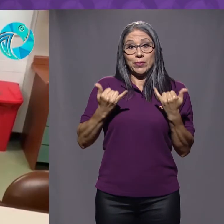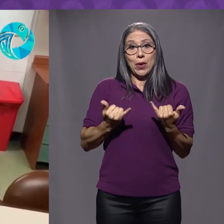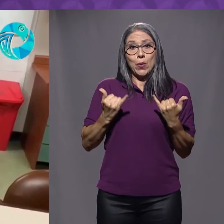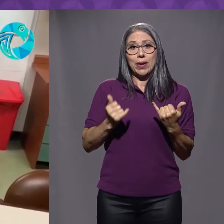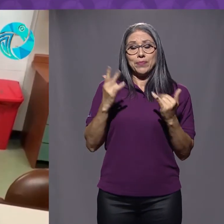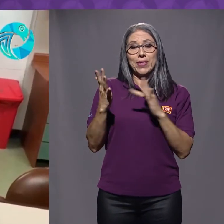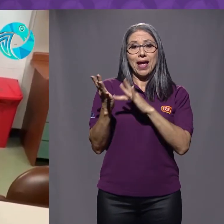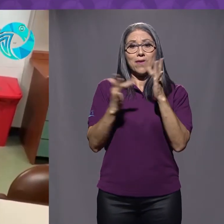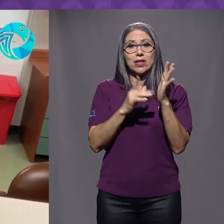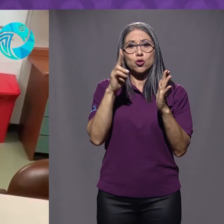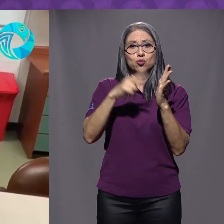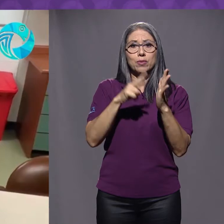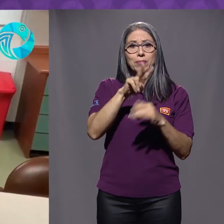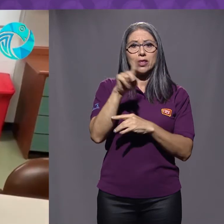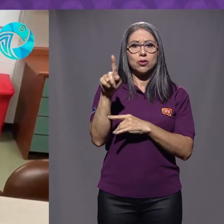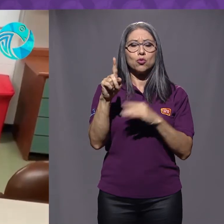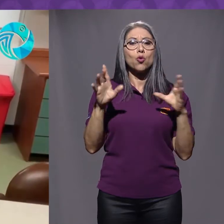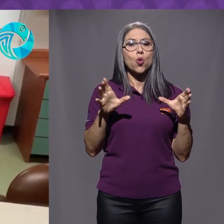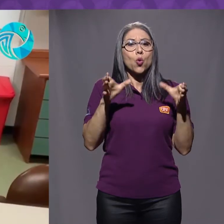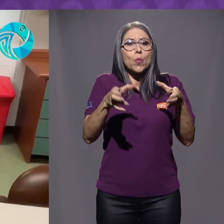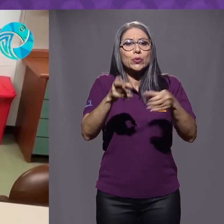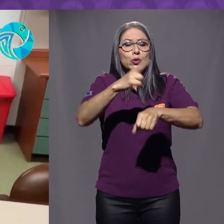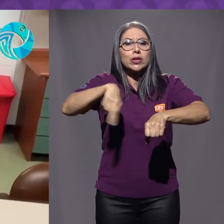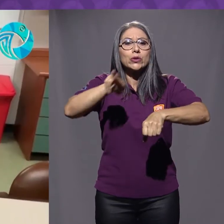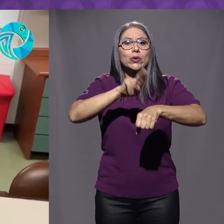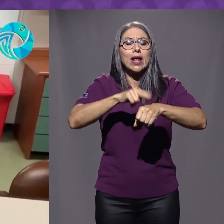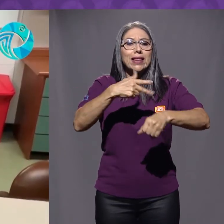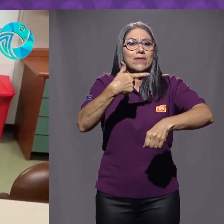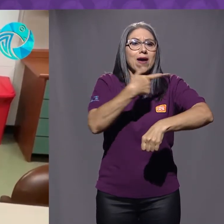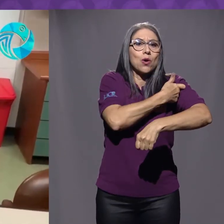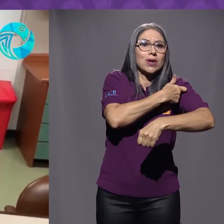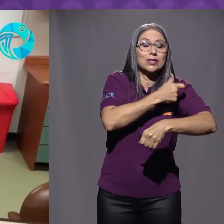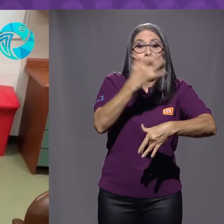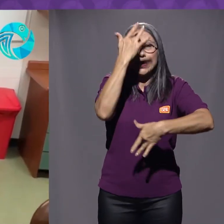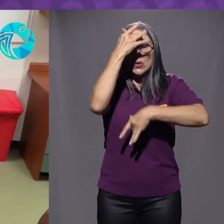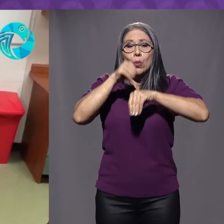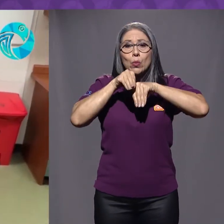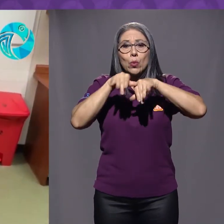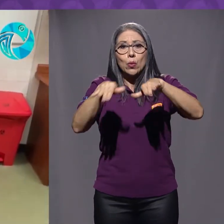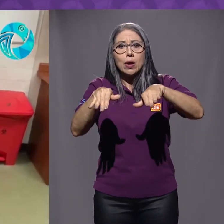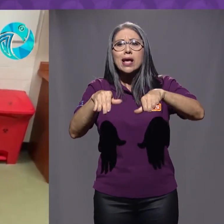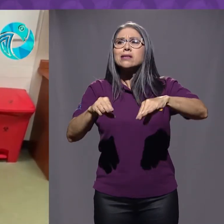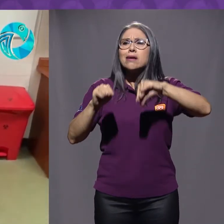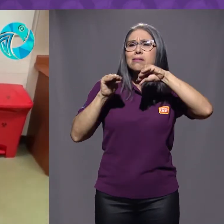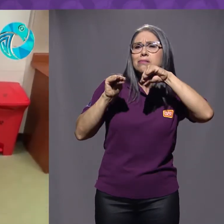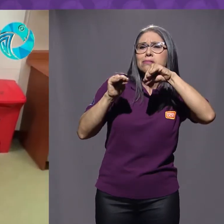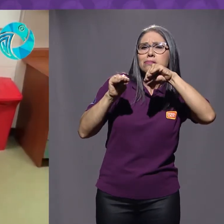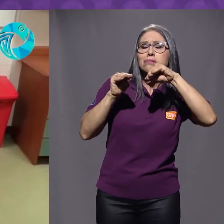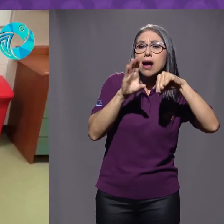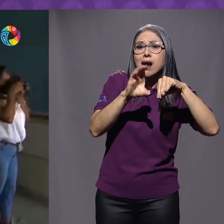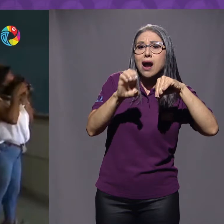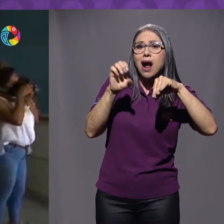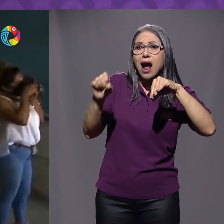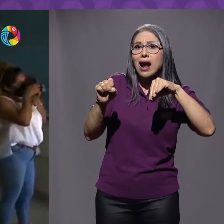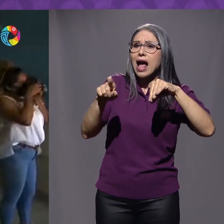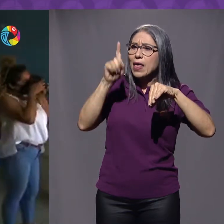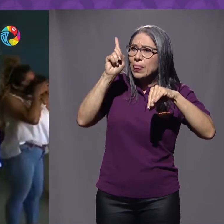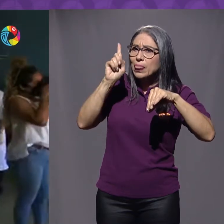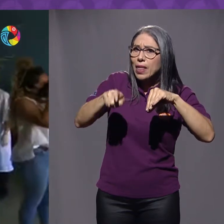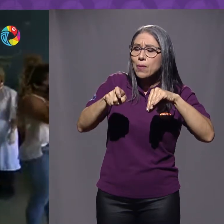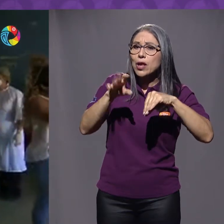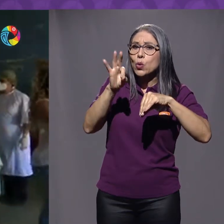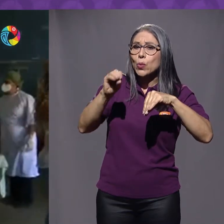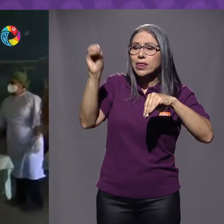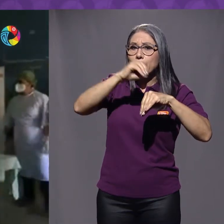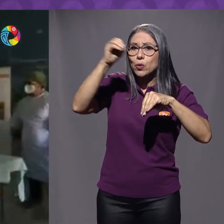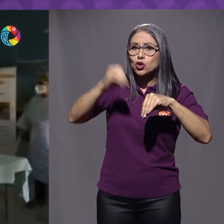de abril 2021, la Comisión Nacional de Vacunación y Epidemiología instruyó a la Caja a dedicar el 90% de las